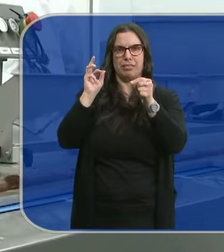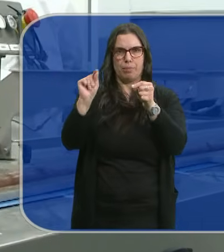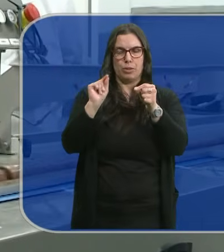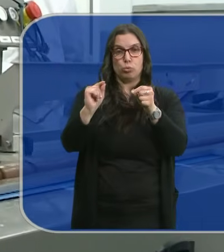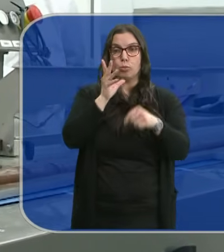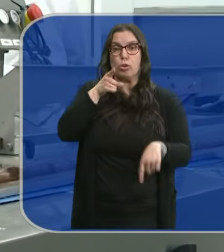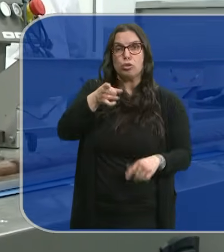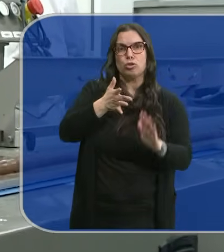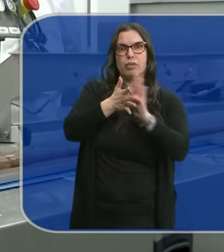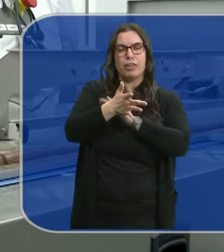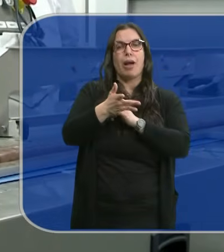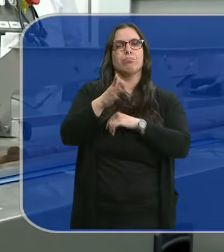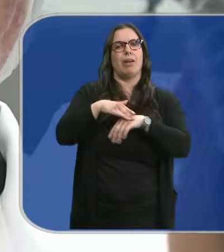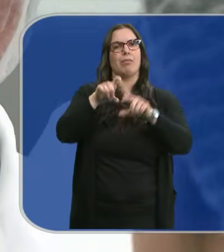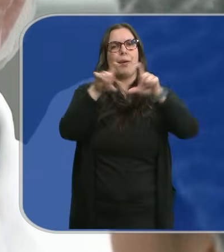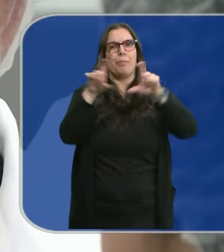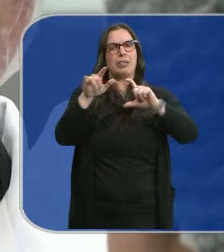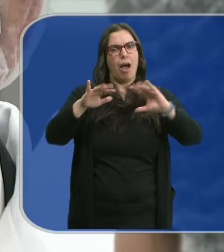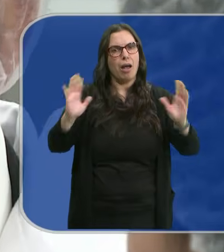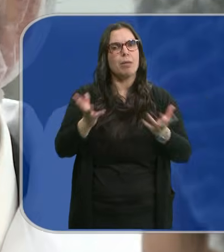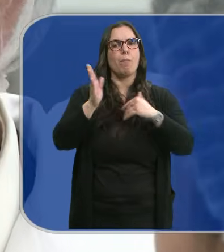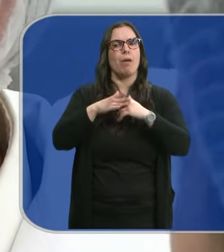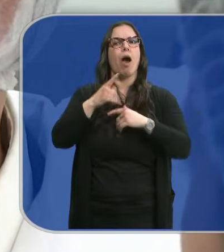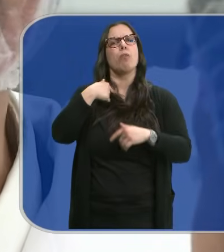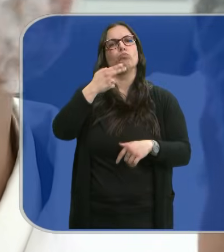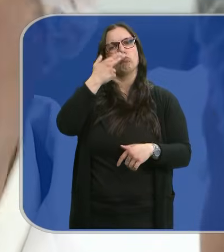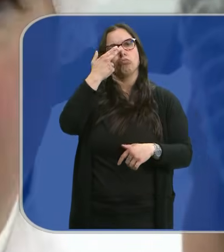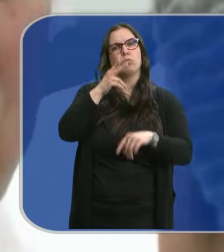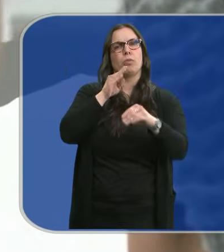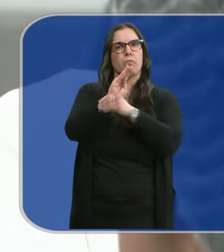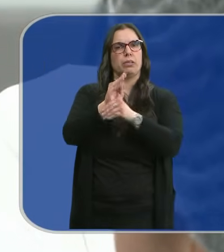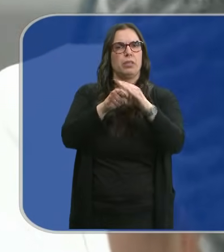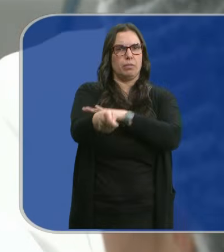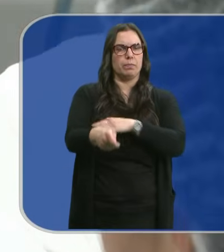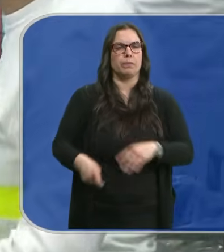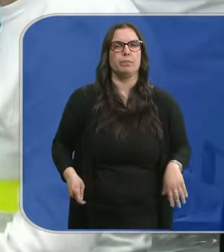aseguran que es una forma de que las empresas se animen a invertir.